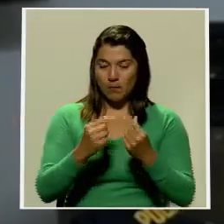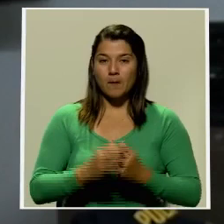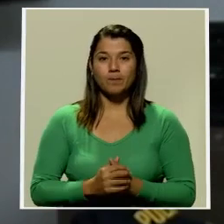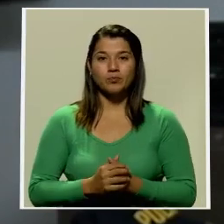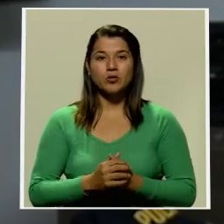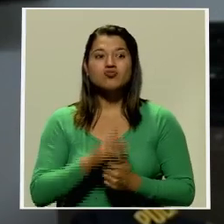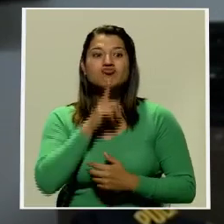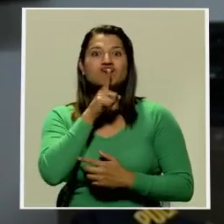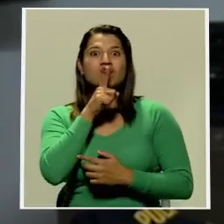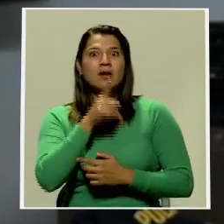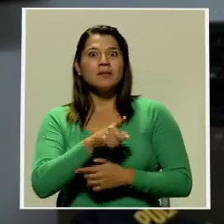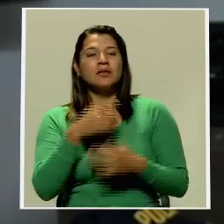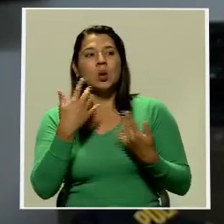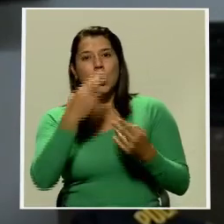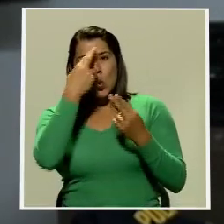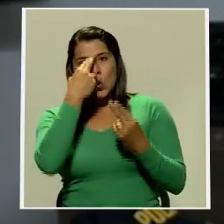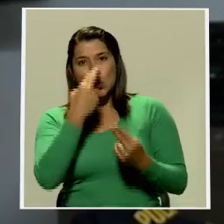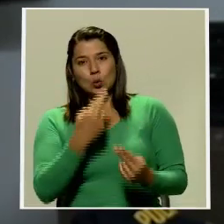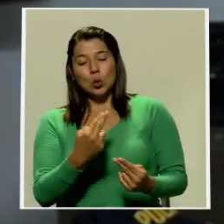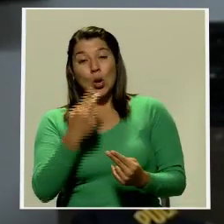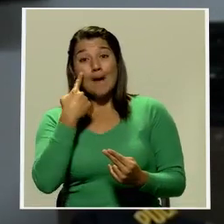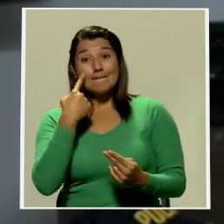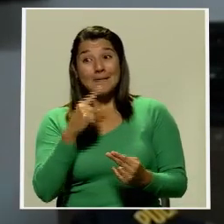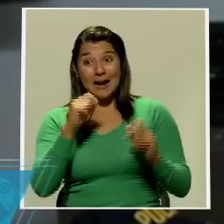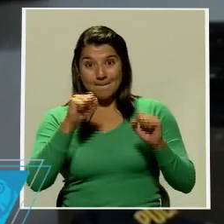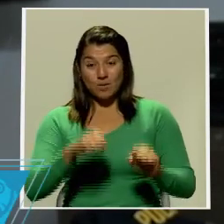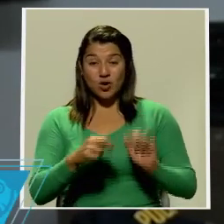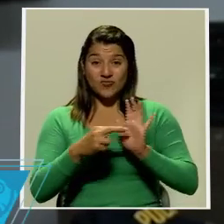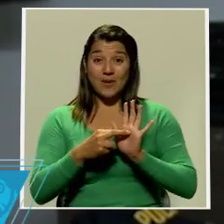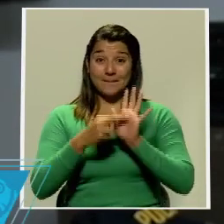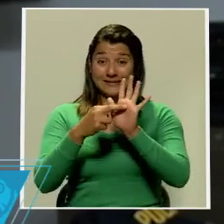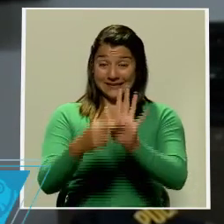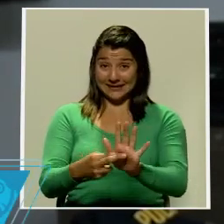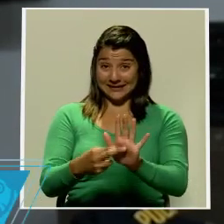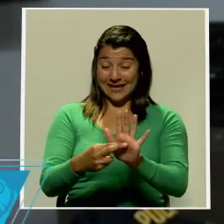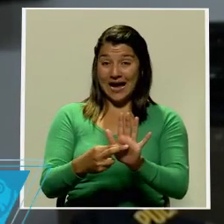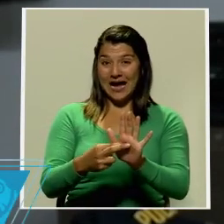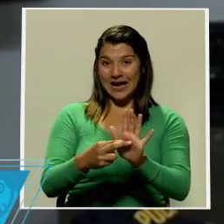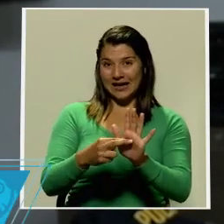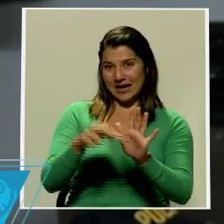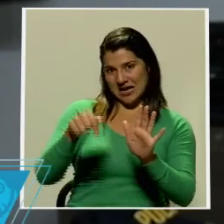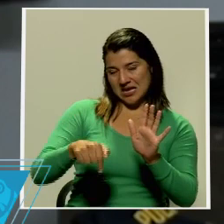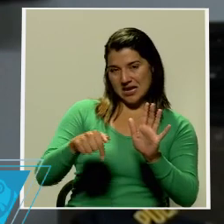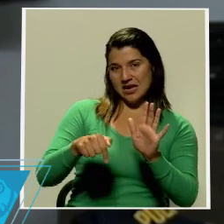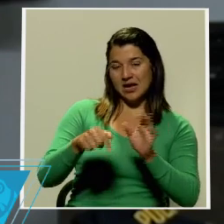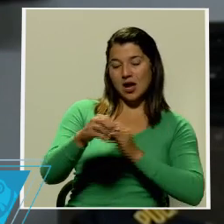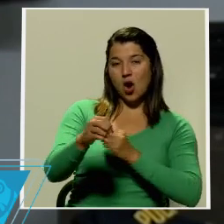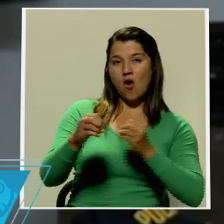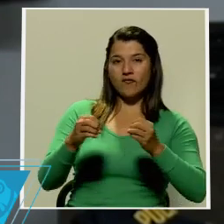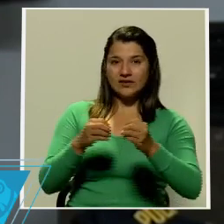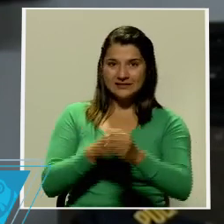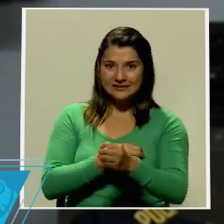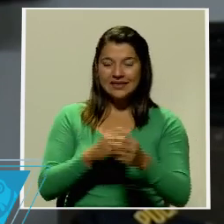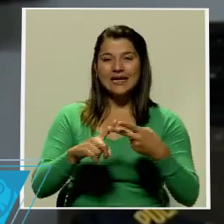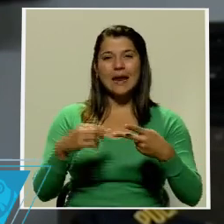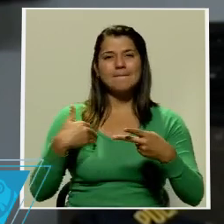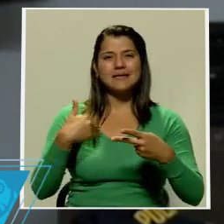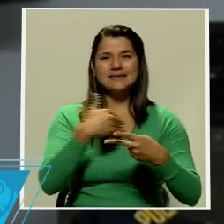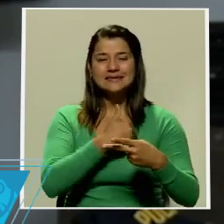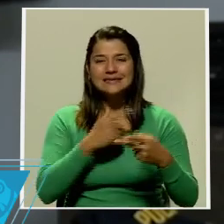gran honor, tanto para representar a la delegación, al ministerio, a todos los compañeros de fuerza